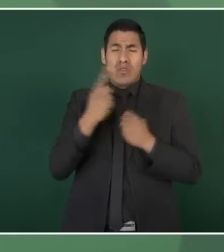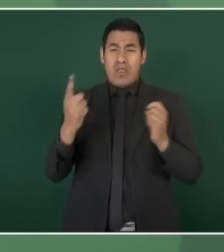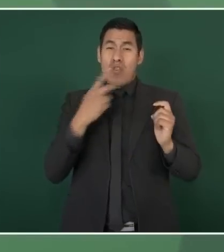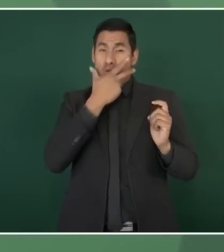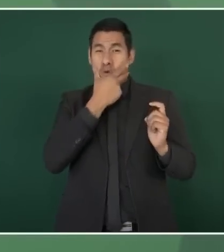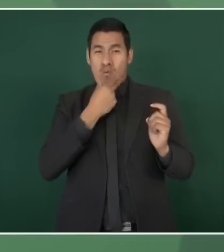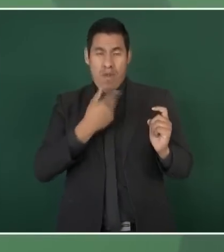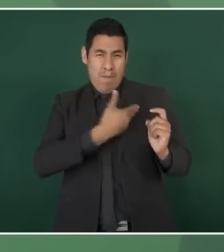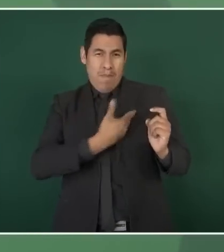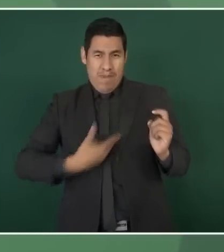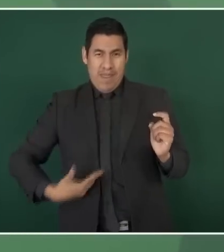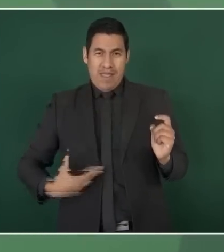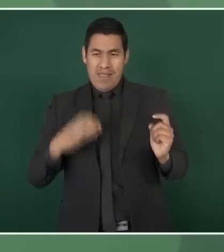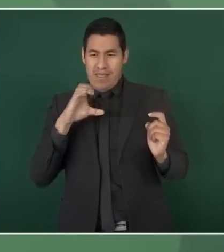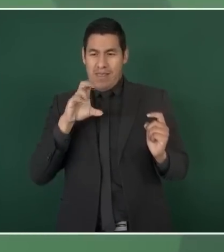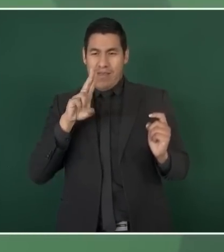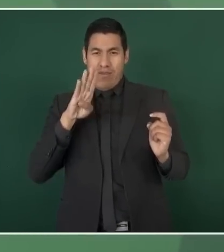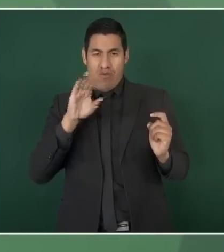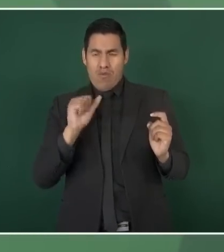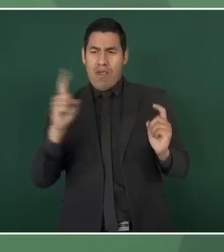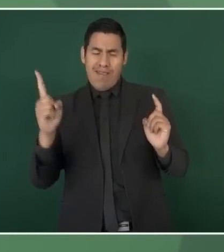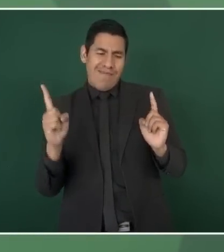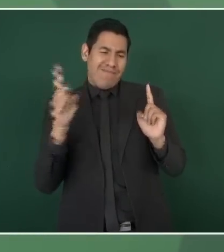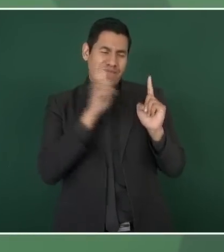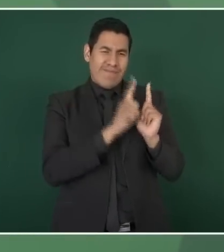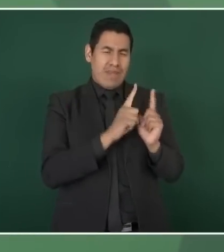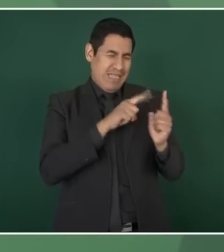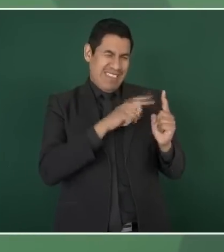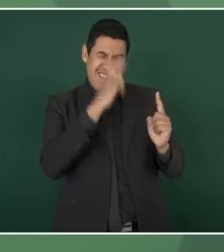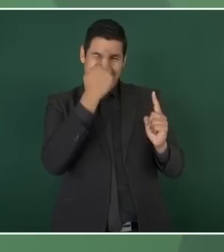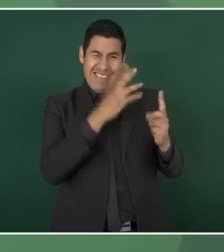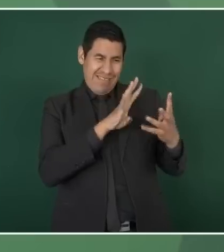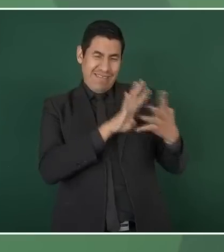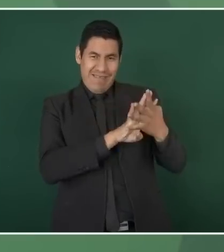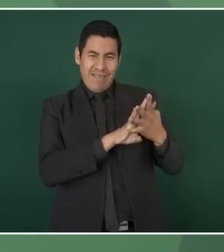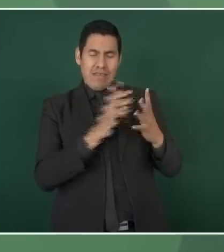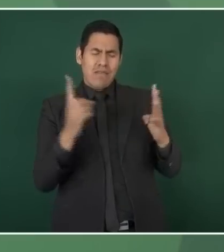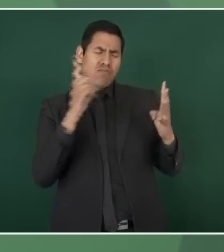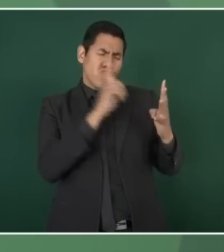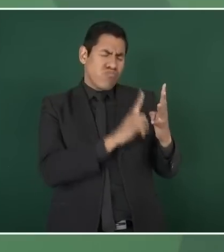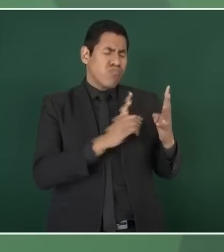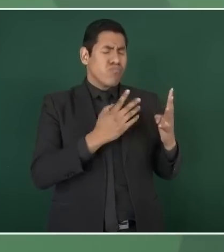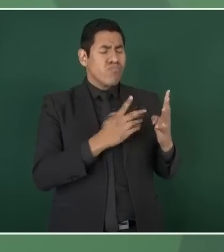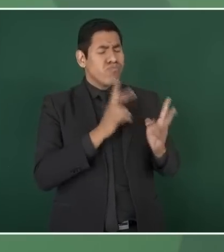ellos y platicaron el embajador de Cuba